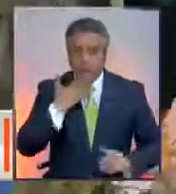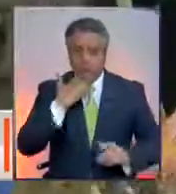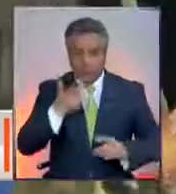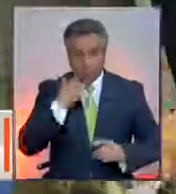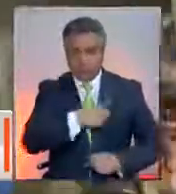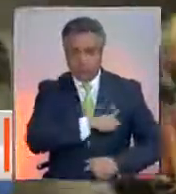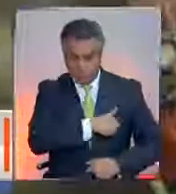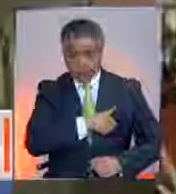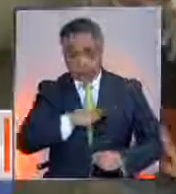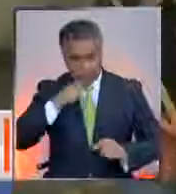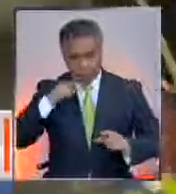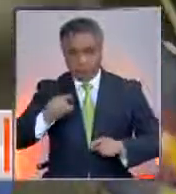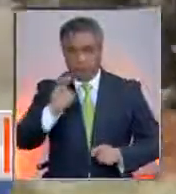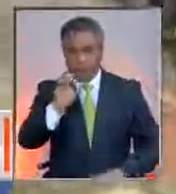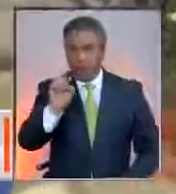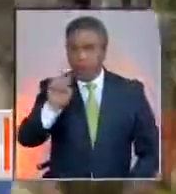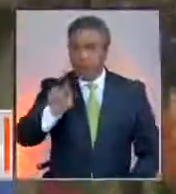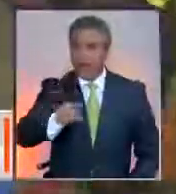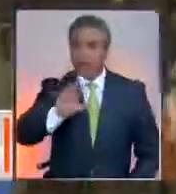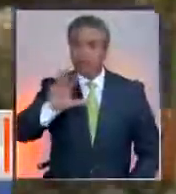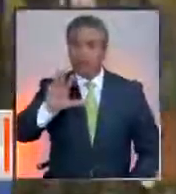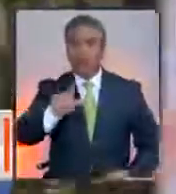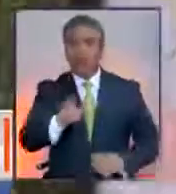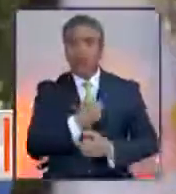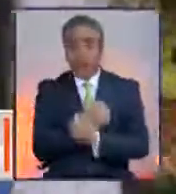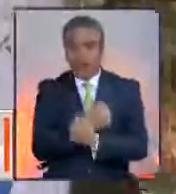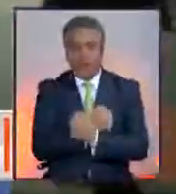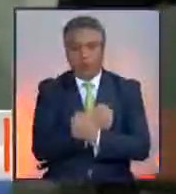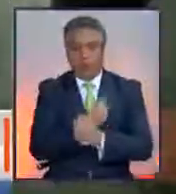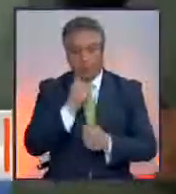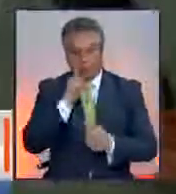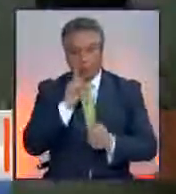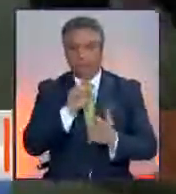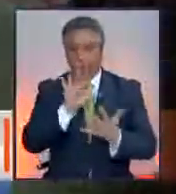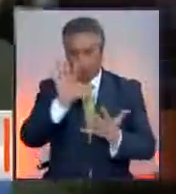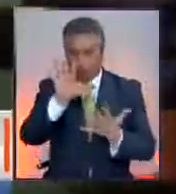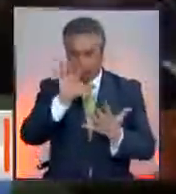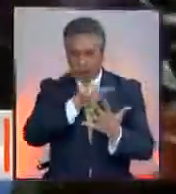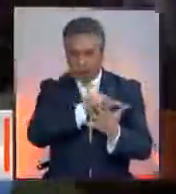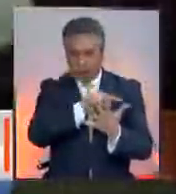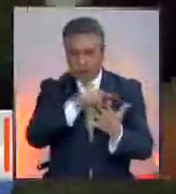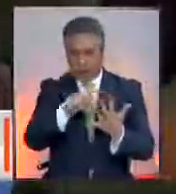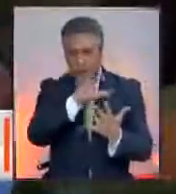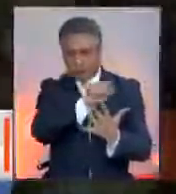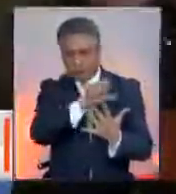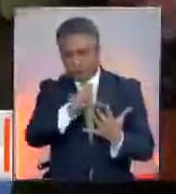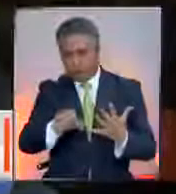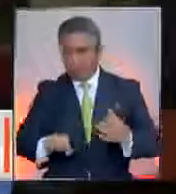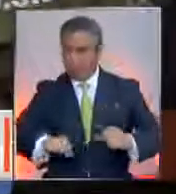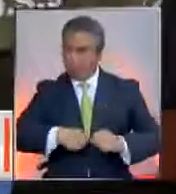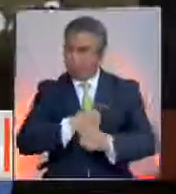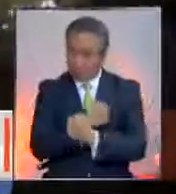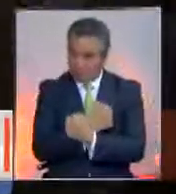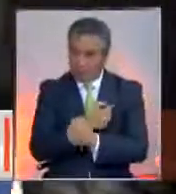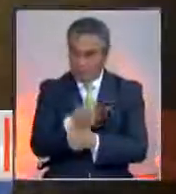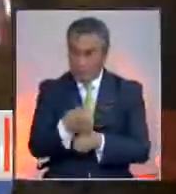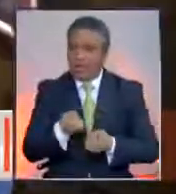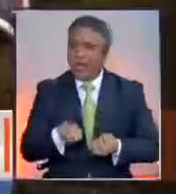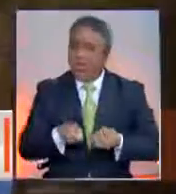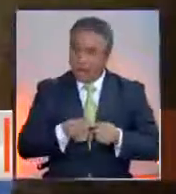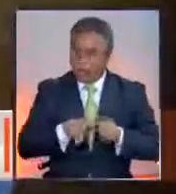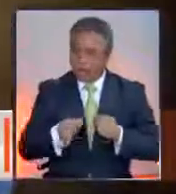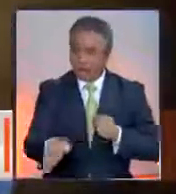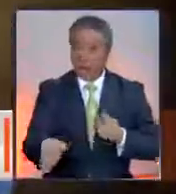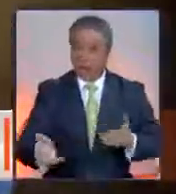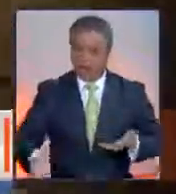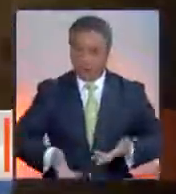Criminal, OS-9 de Carabineros, identificó y detuvo a 5 de los encapuchados que provocaron el siniestro.